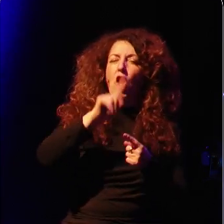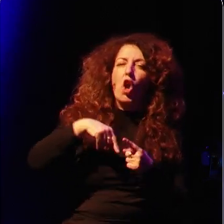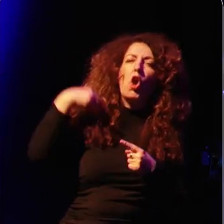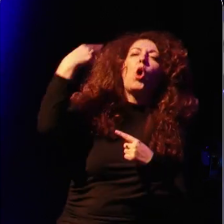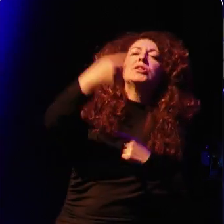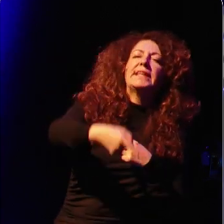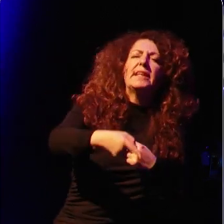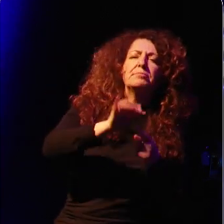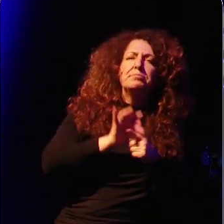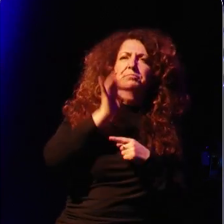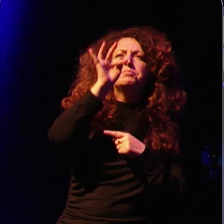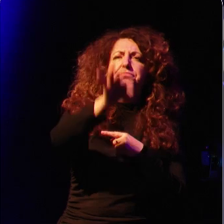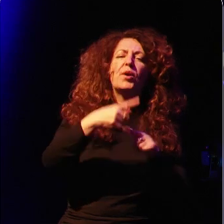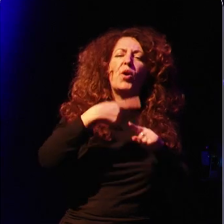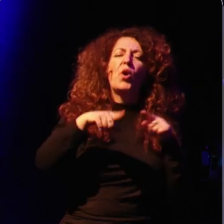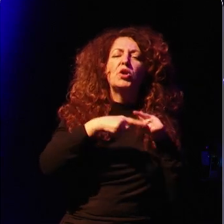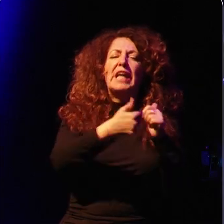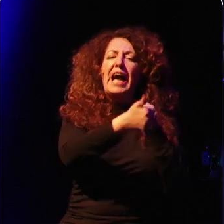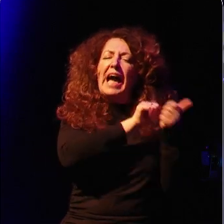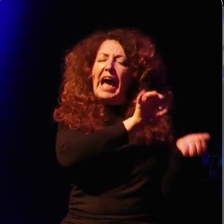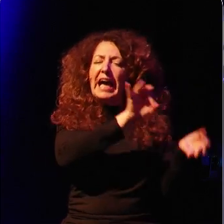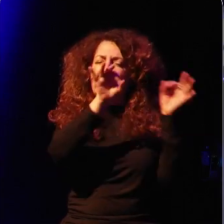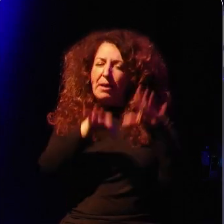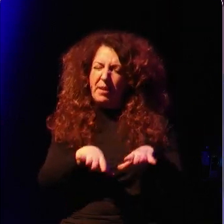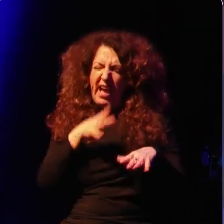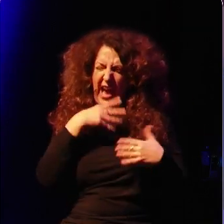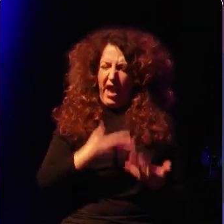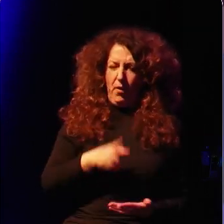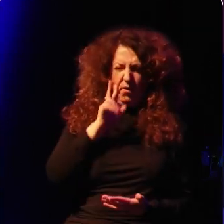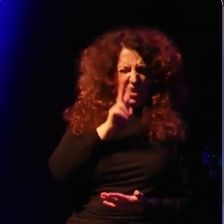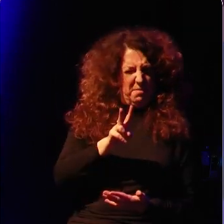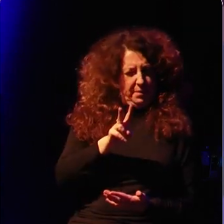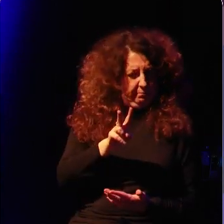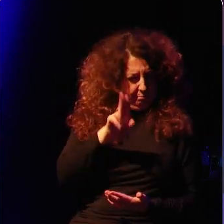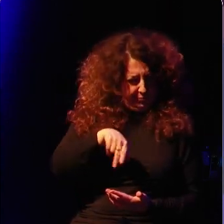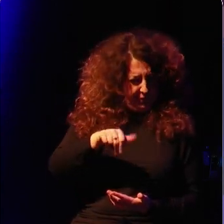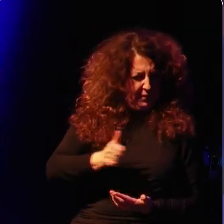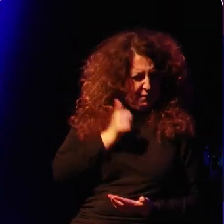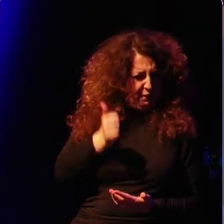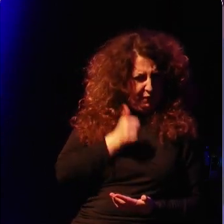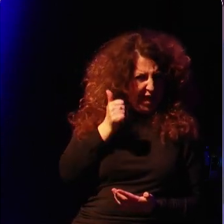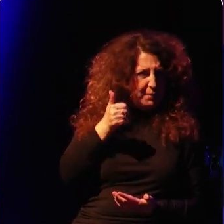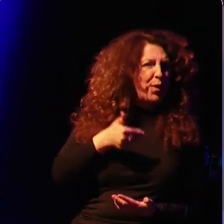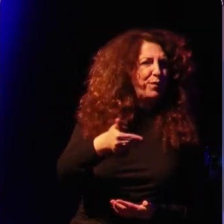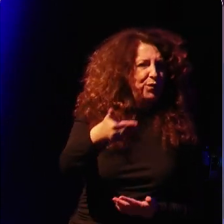siguiente que se va a replicar y que ahora mismo dices, buah, esto es fake, fijo?